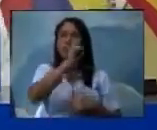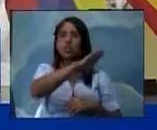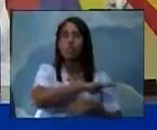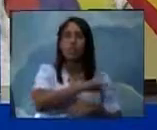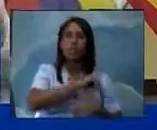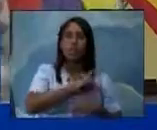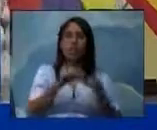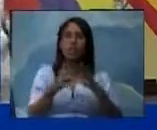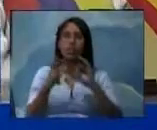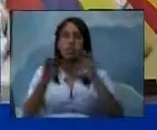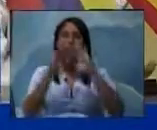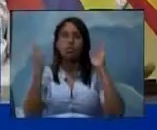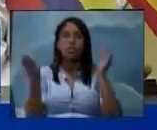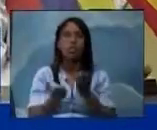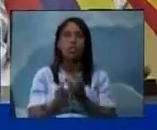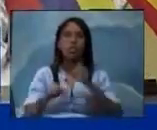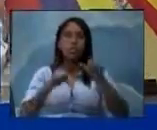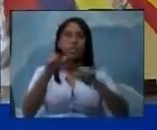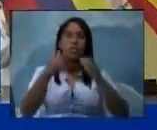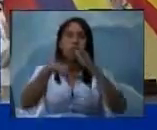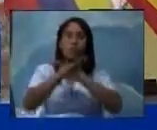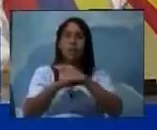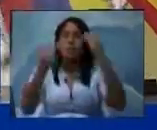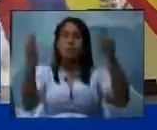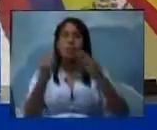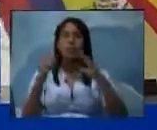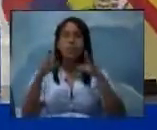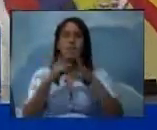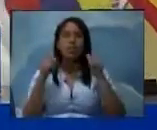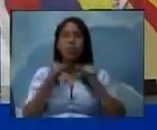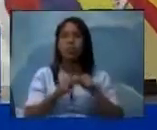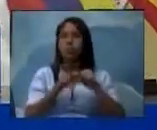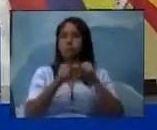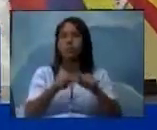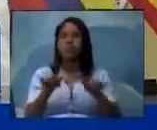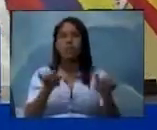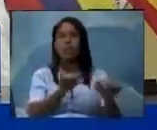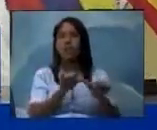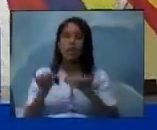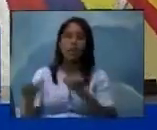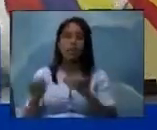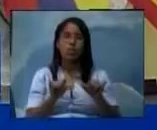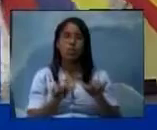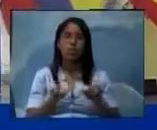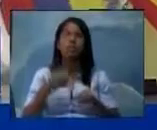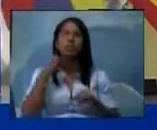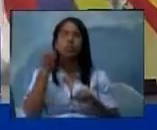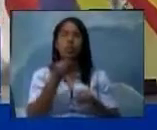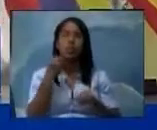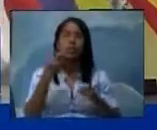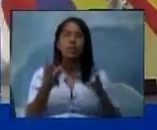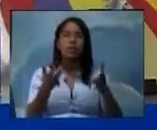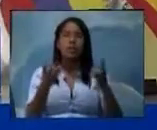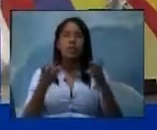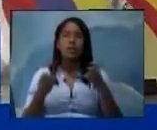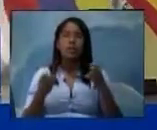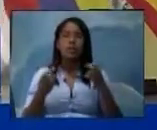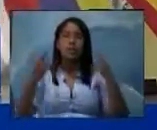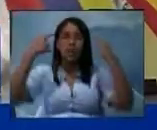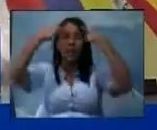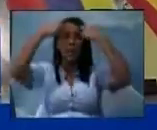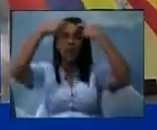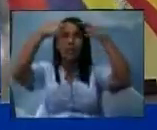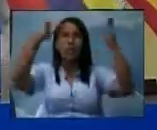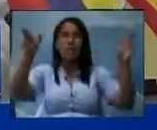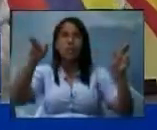humanidad. Generación va, generación viene y todo sigue igual. Daniel recibió la